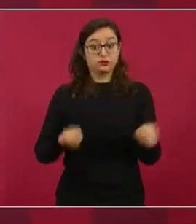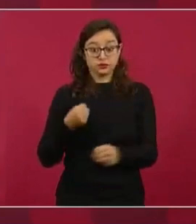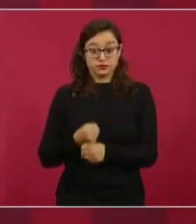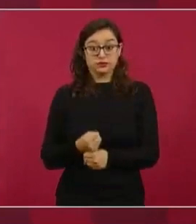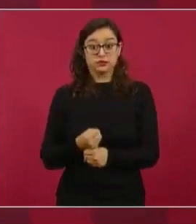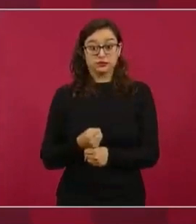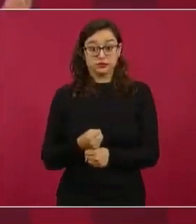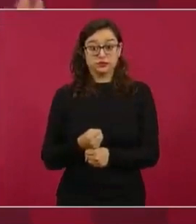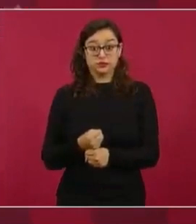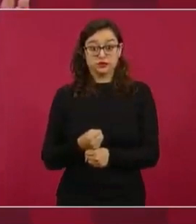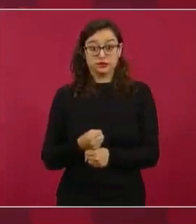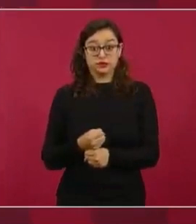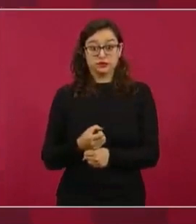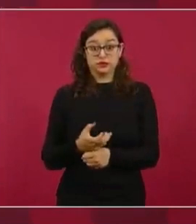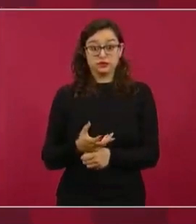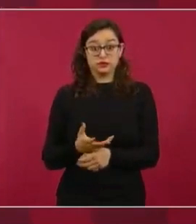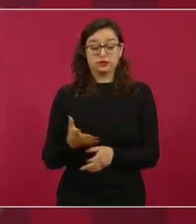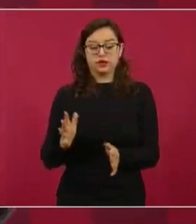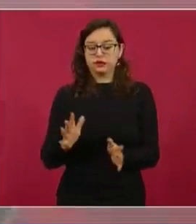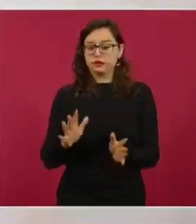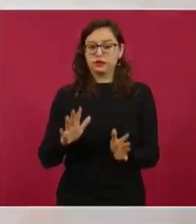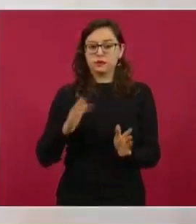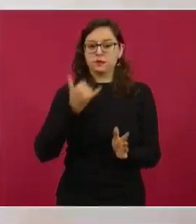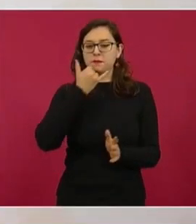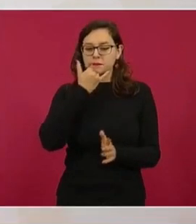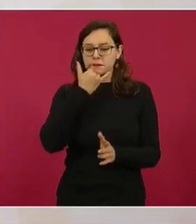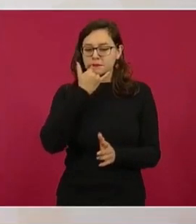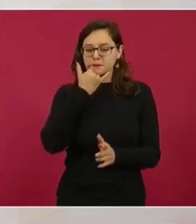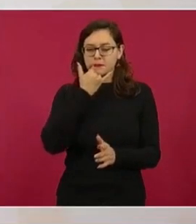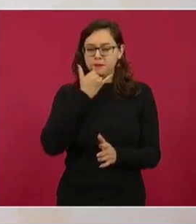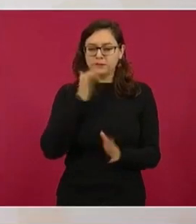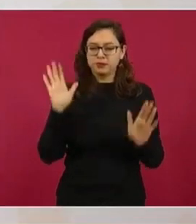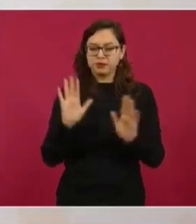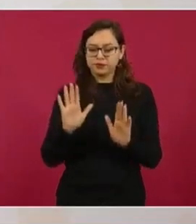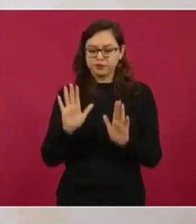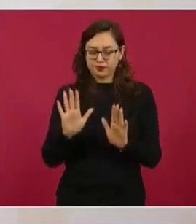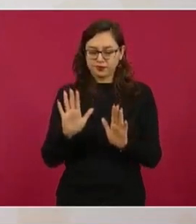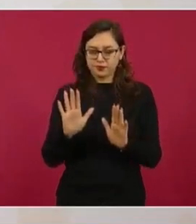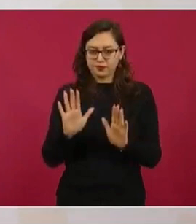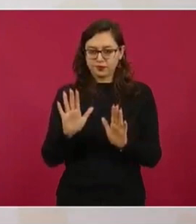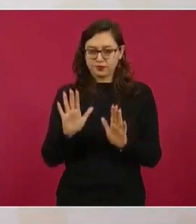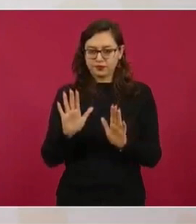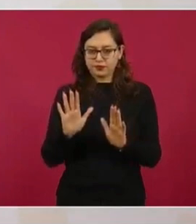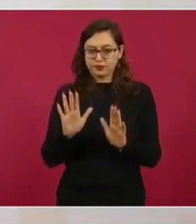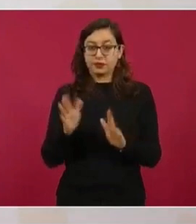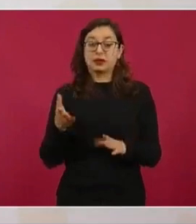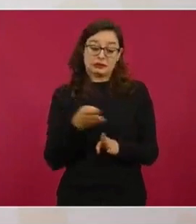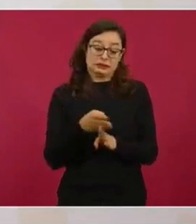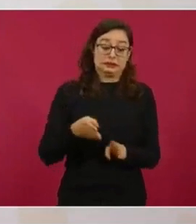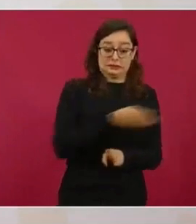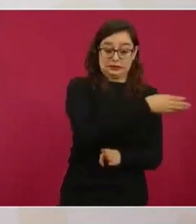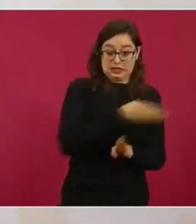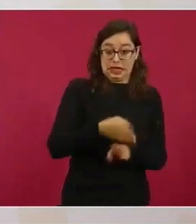esta transferencia de bienes públicos, de bienes de la nación, de bienes del pueblo a